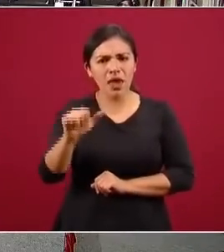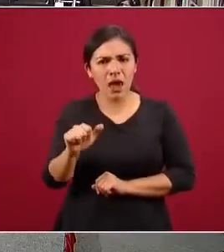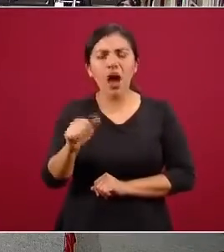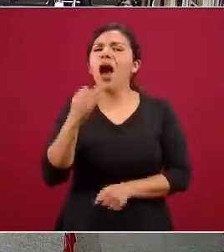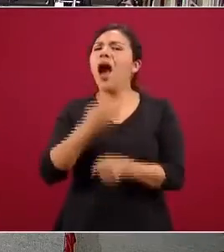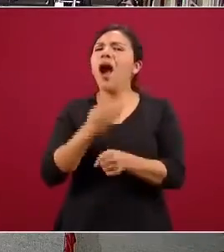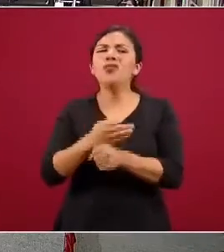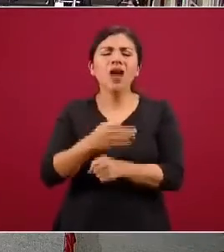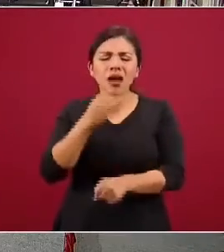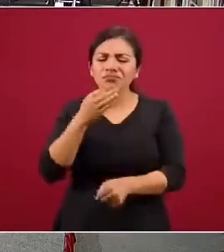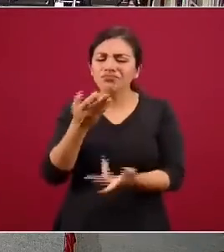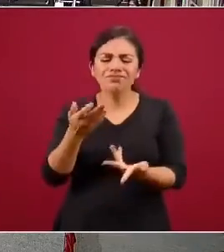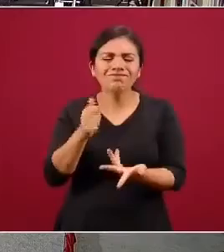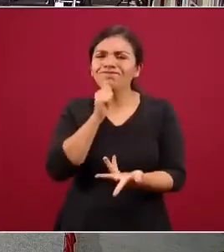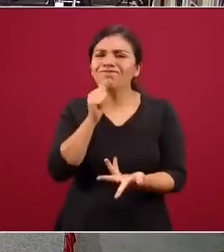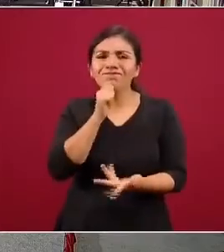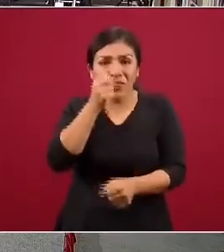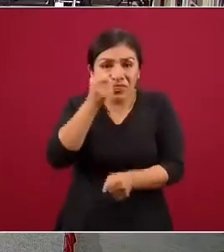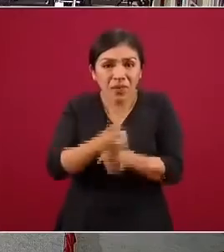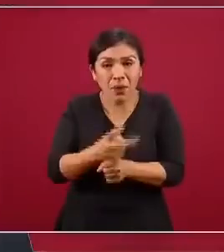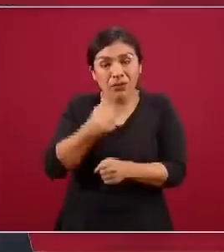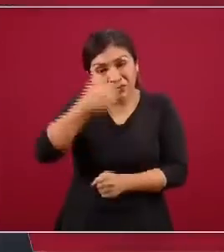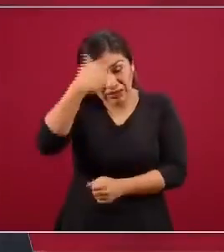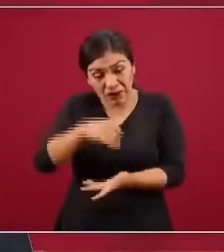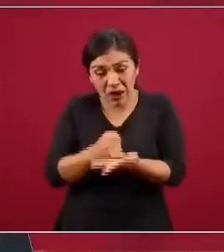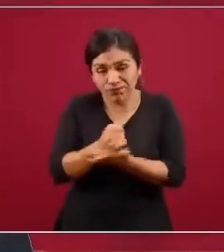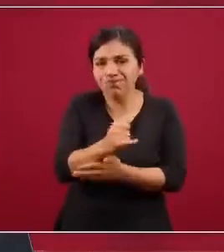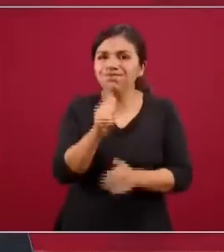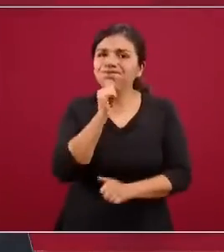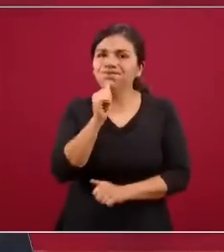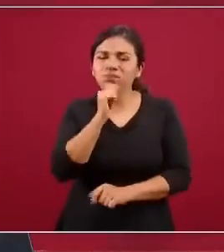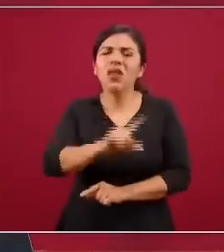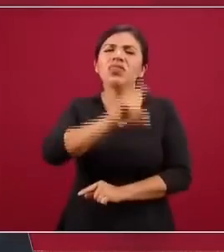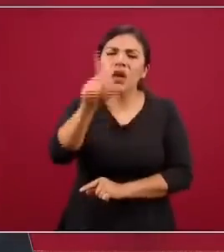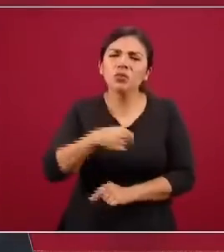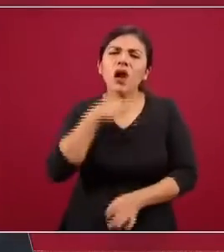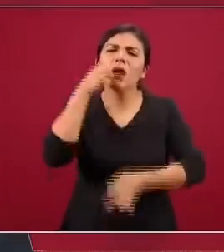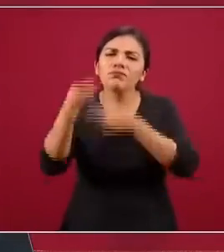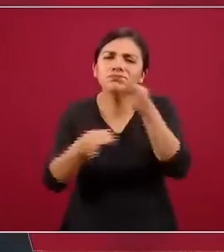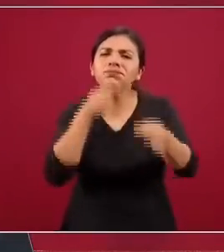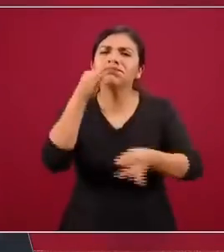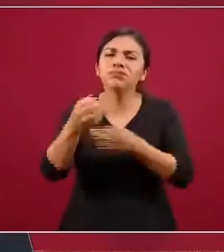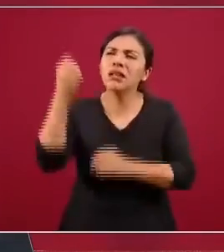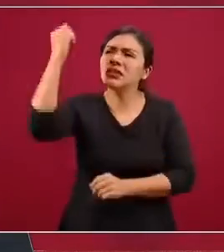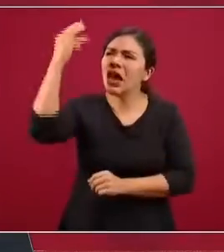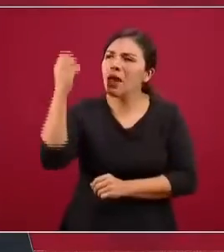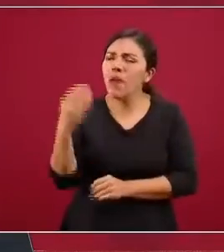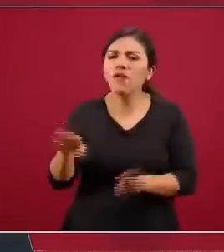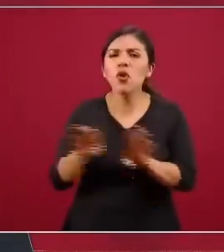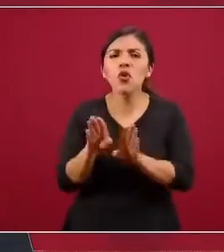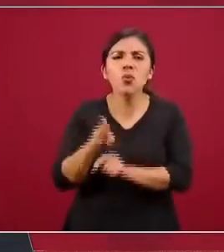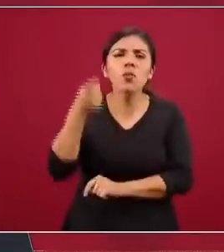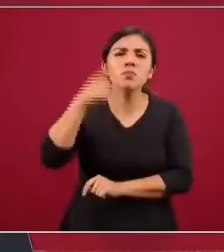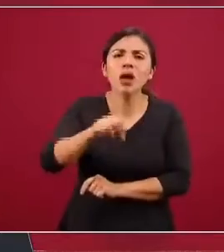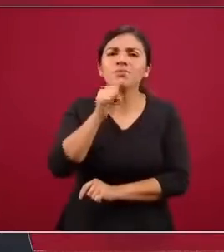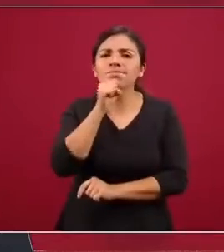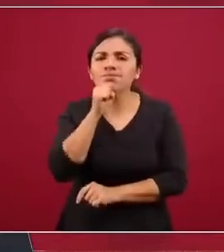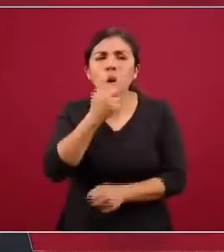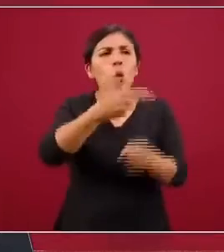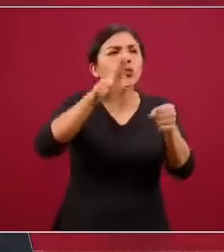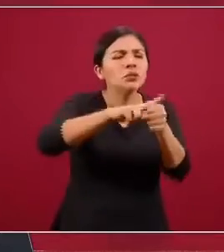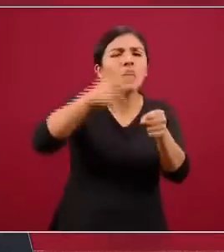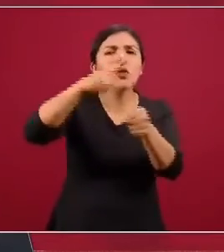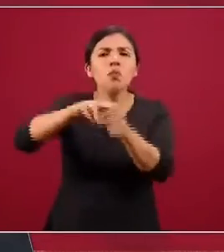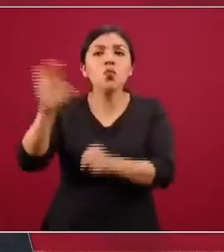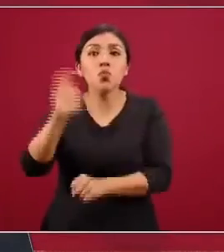Todavía es temprano para saberlo. No hemos tomado una decisión formal. Vamos a ir monitoreando el semáforo, las tendencias, la